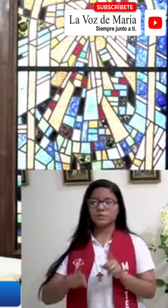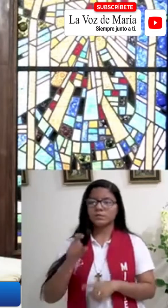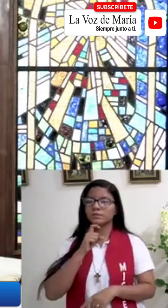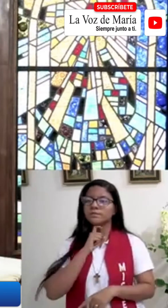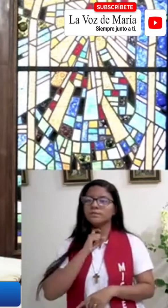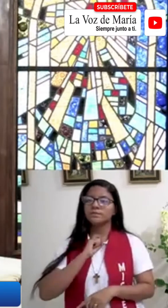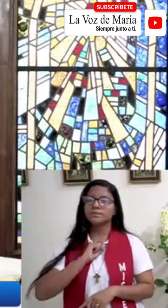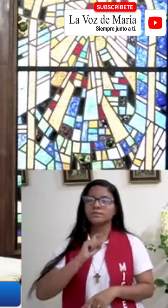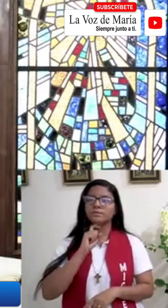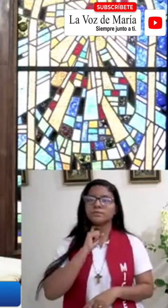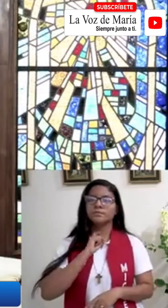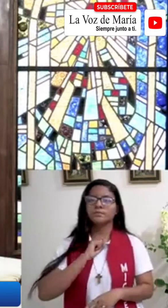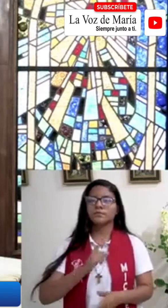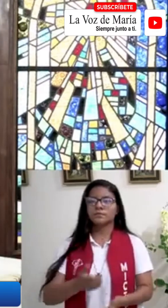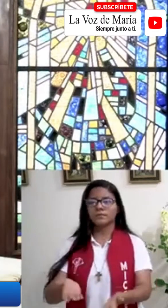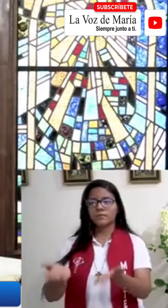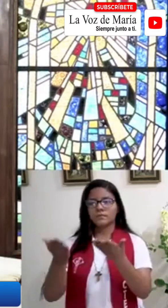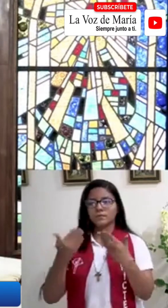fuente,